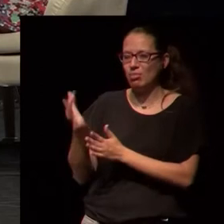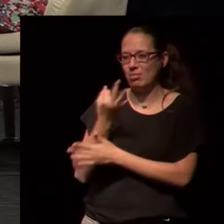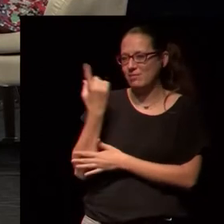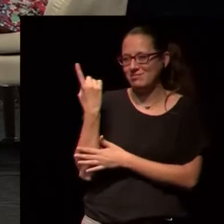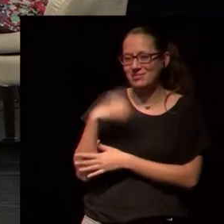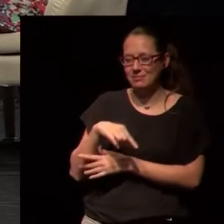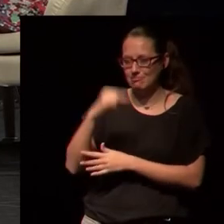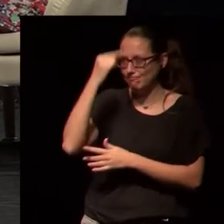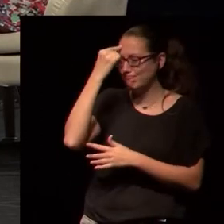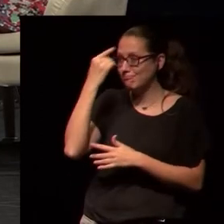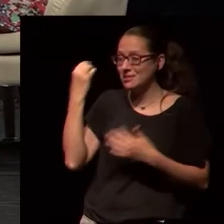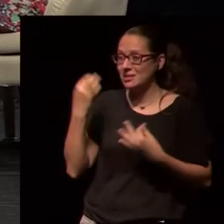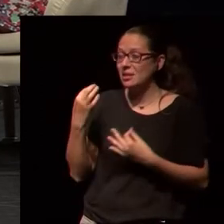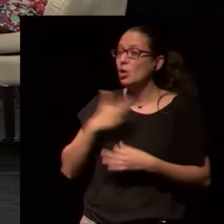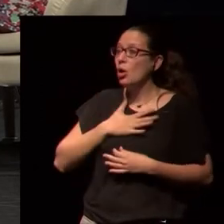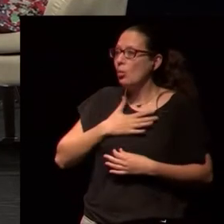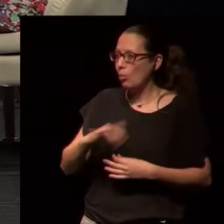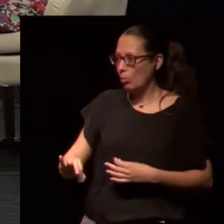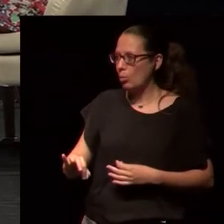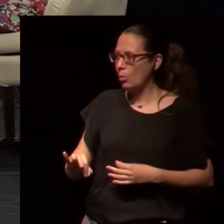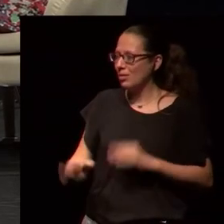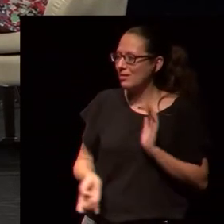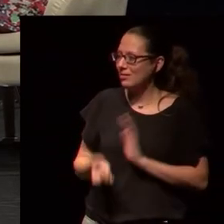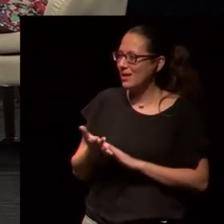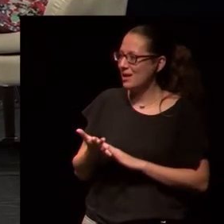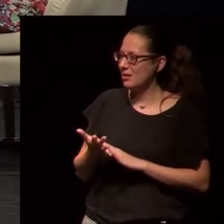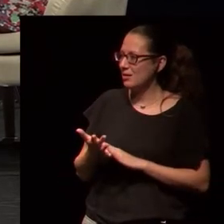que cabe la posibilidad de plantear una relación